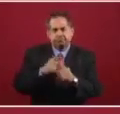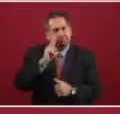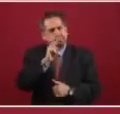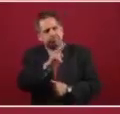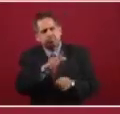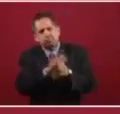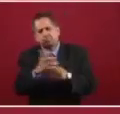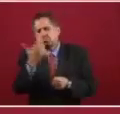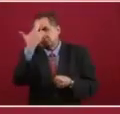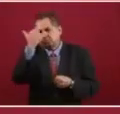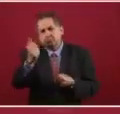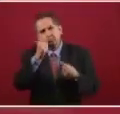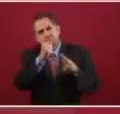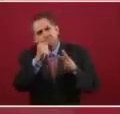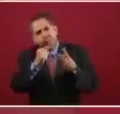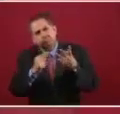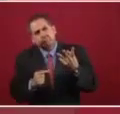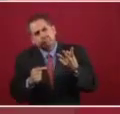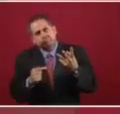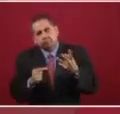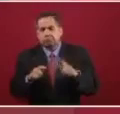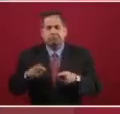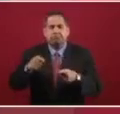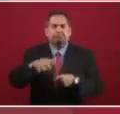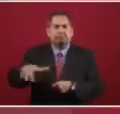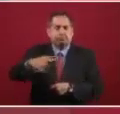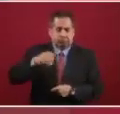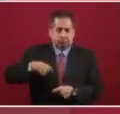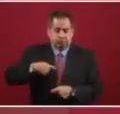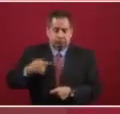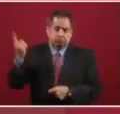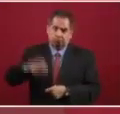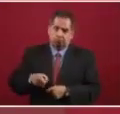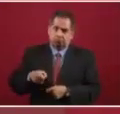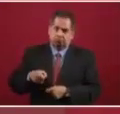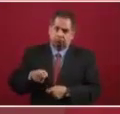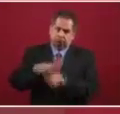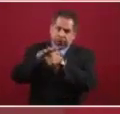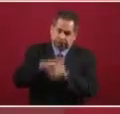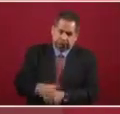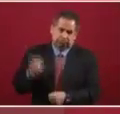sea, no son imposiciones.